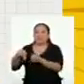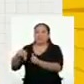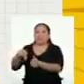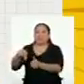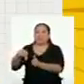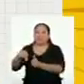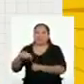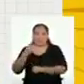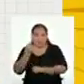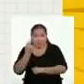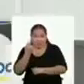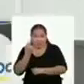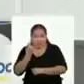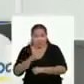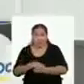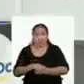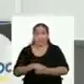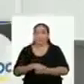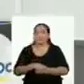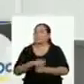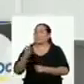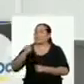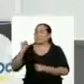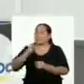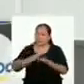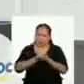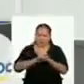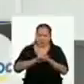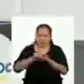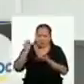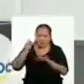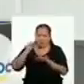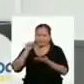¿Me sigues, Yaremis? Creo que sí.